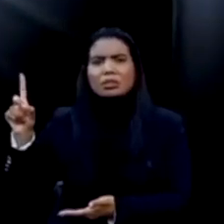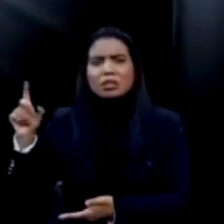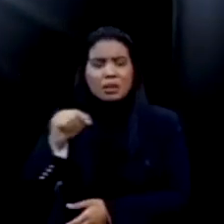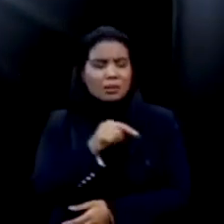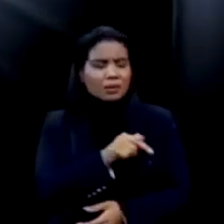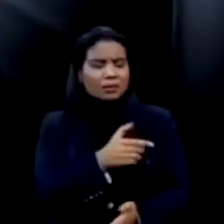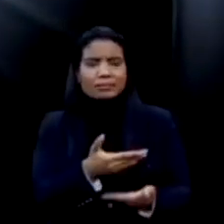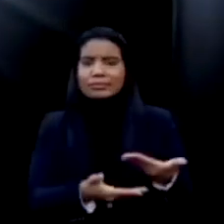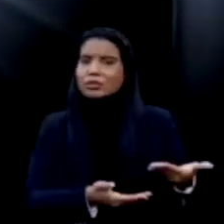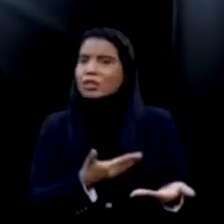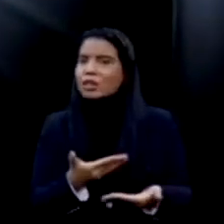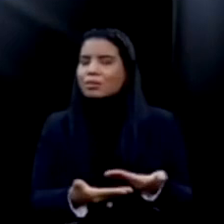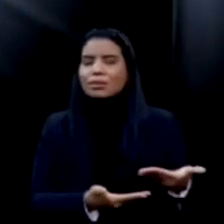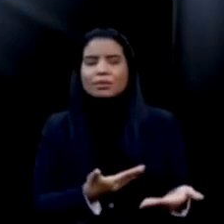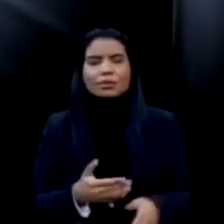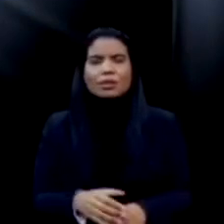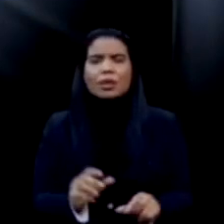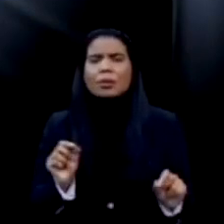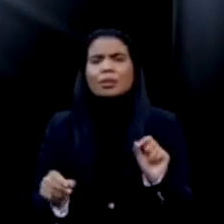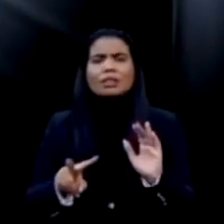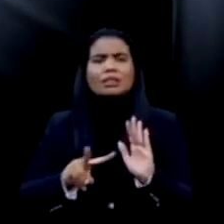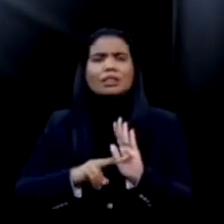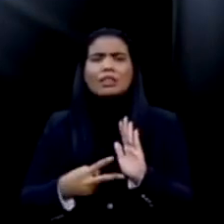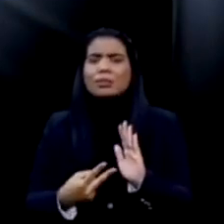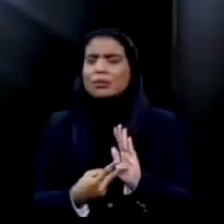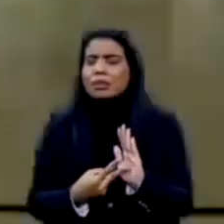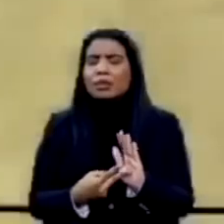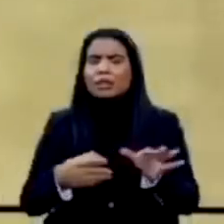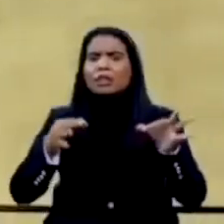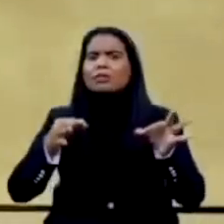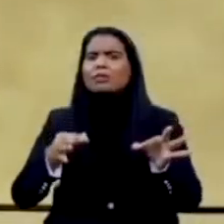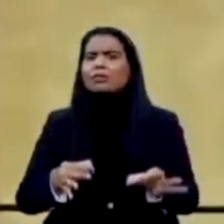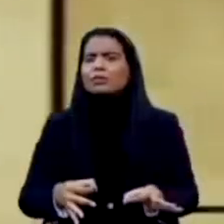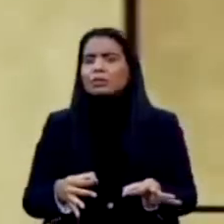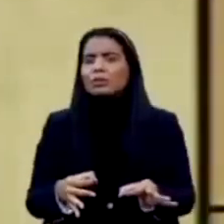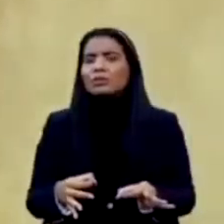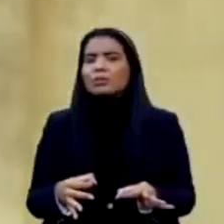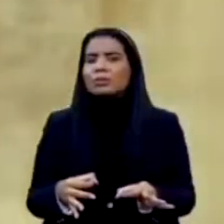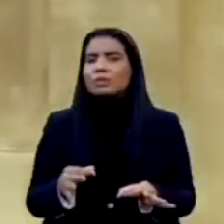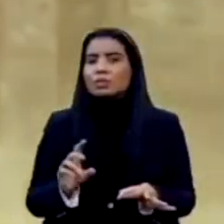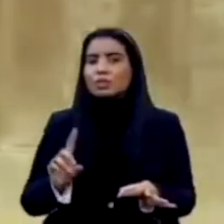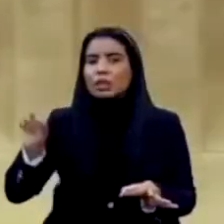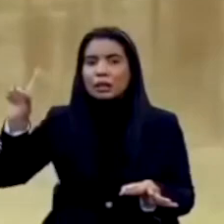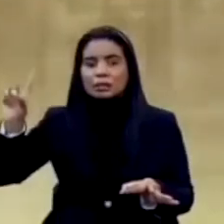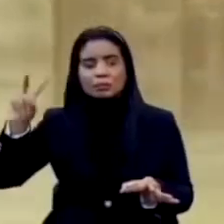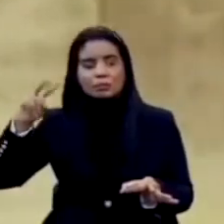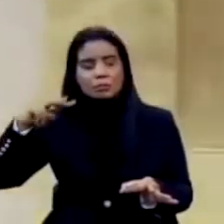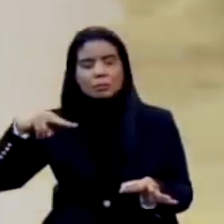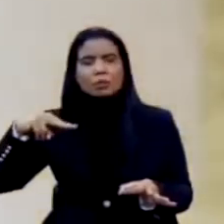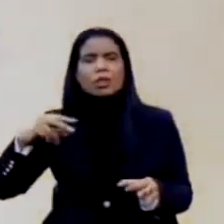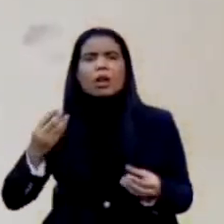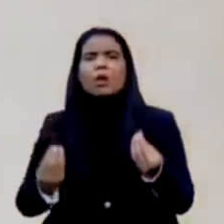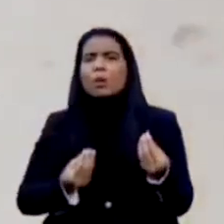que no le sirve que significa ser justo delante de dios como es que